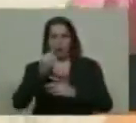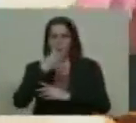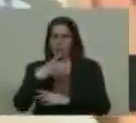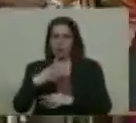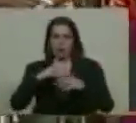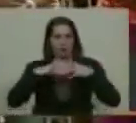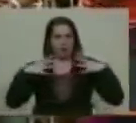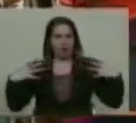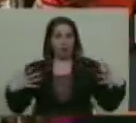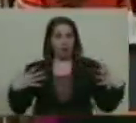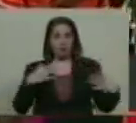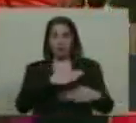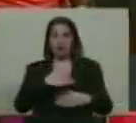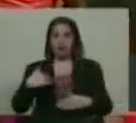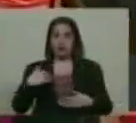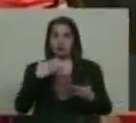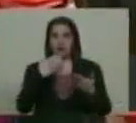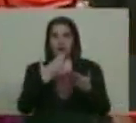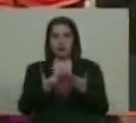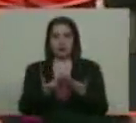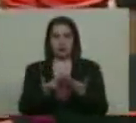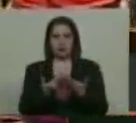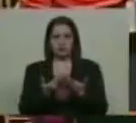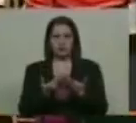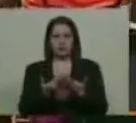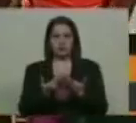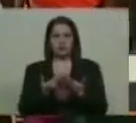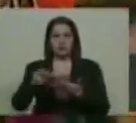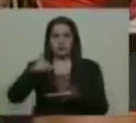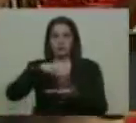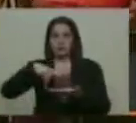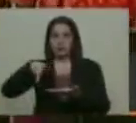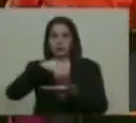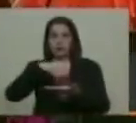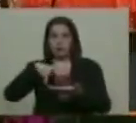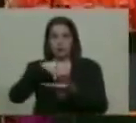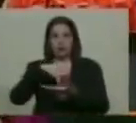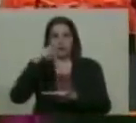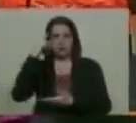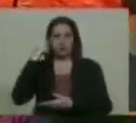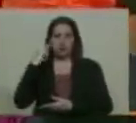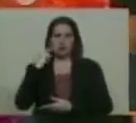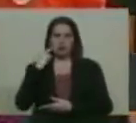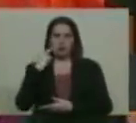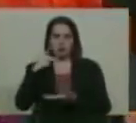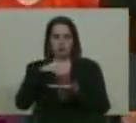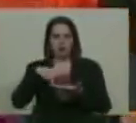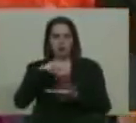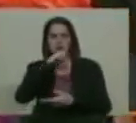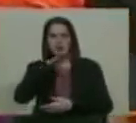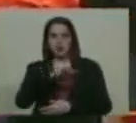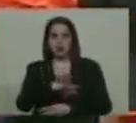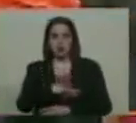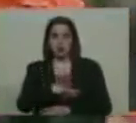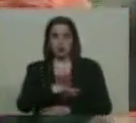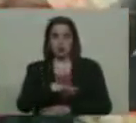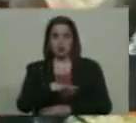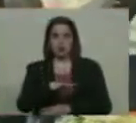Quiero agradecer desde esta Plaza Bolívar, esta plaza histórica, donde